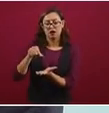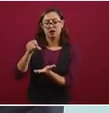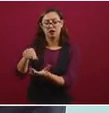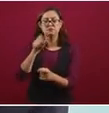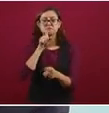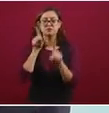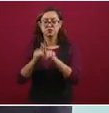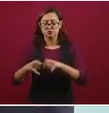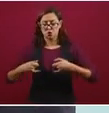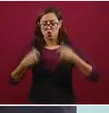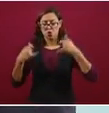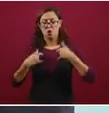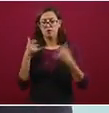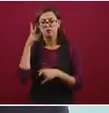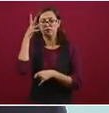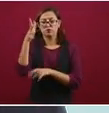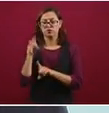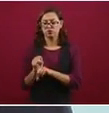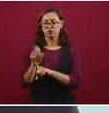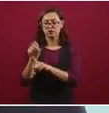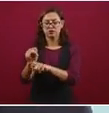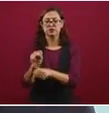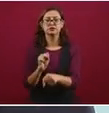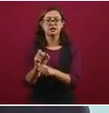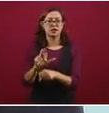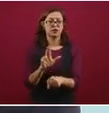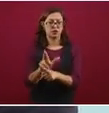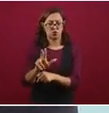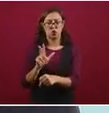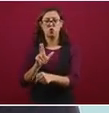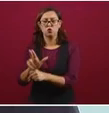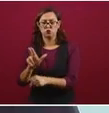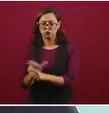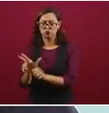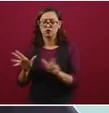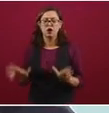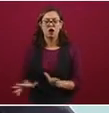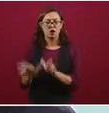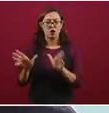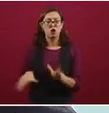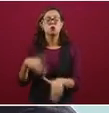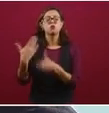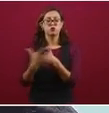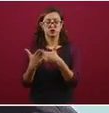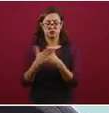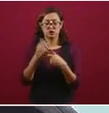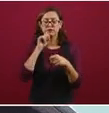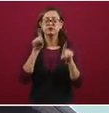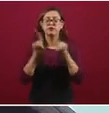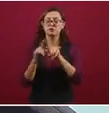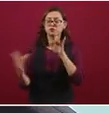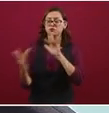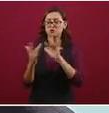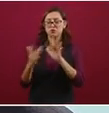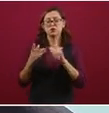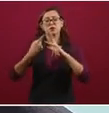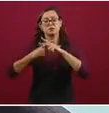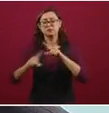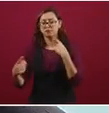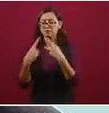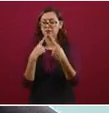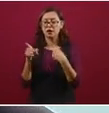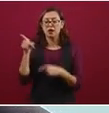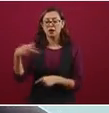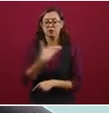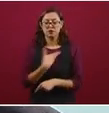Honduras. Y muy próximamente se establecerá contacto y conversaciones con el presidente